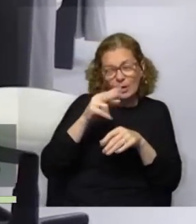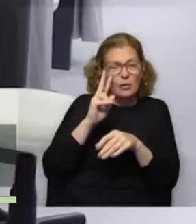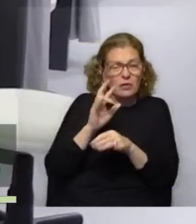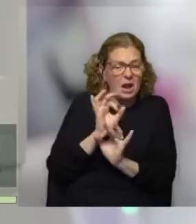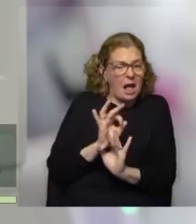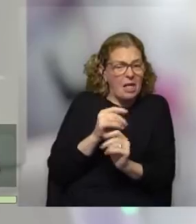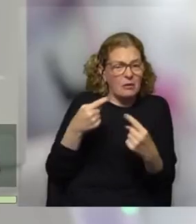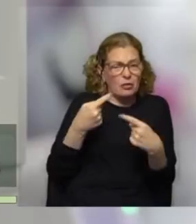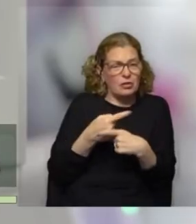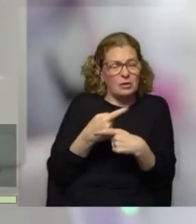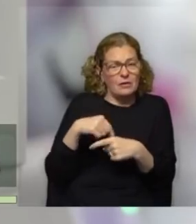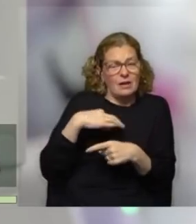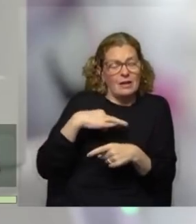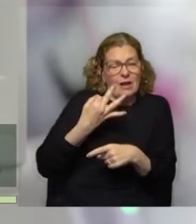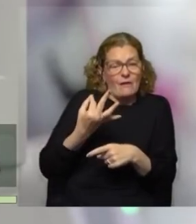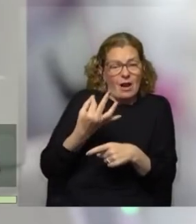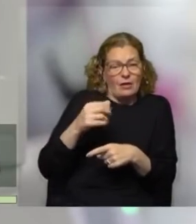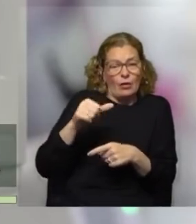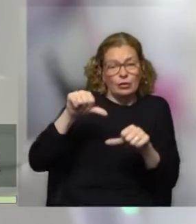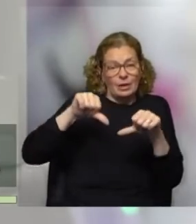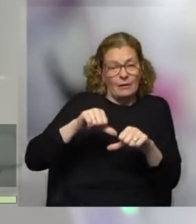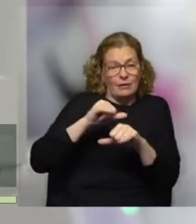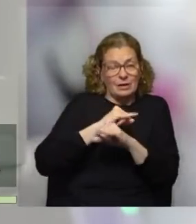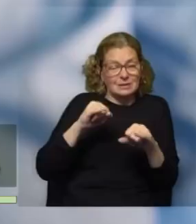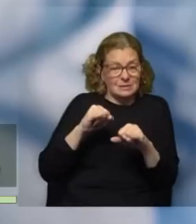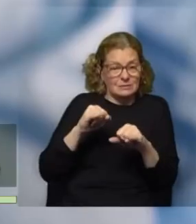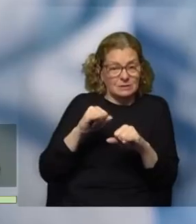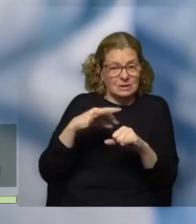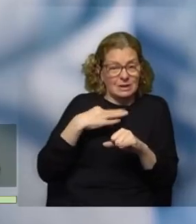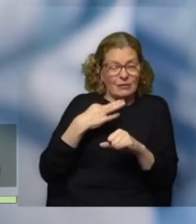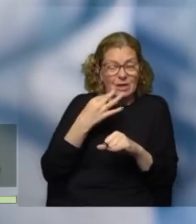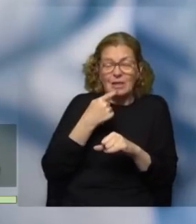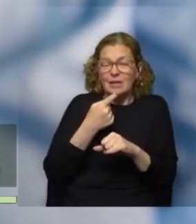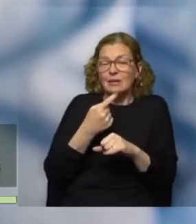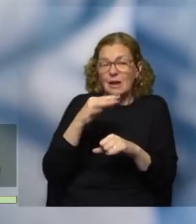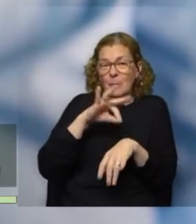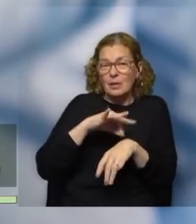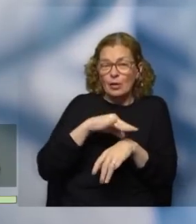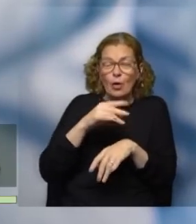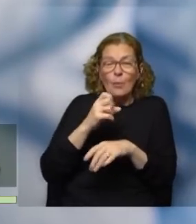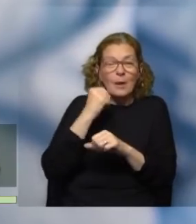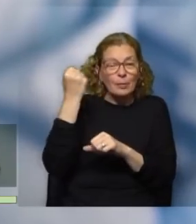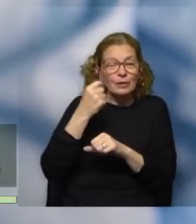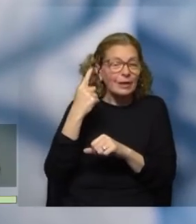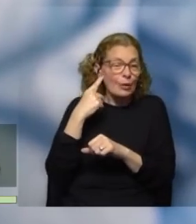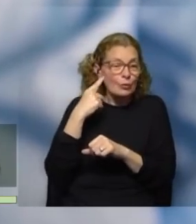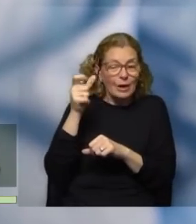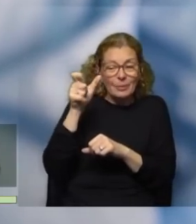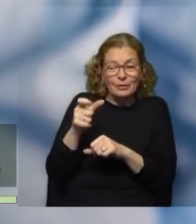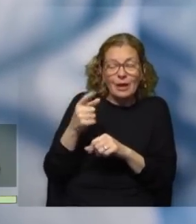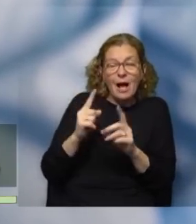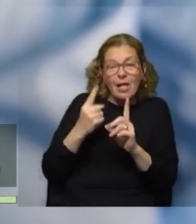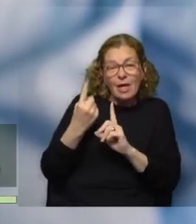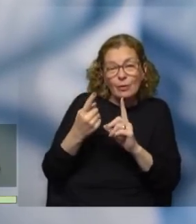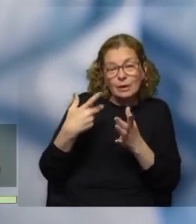contradicción entre salvar vidas o terminar con ellas el médico afirma que lo más importante es Escuchar al paciente y que cada vez que debe